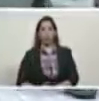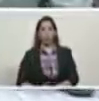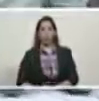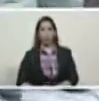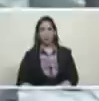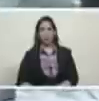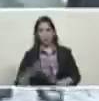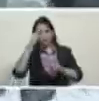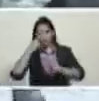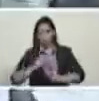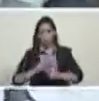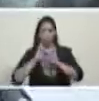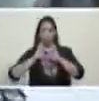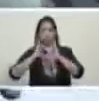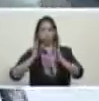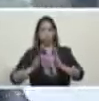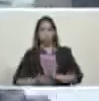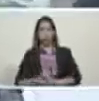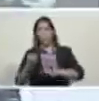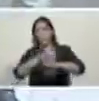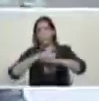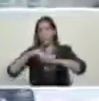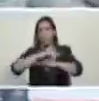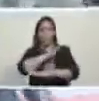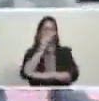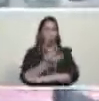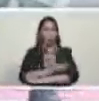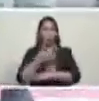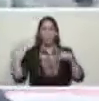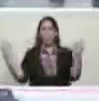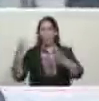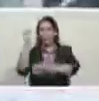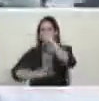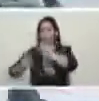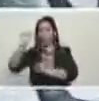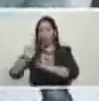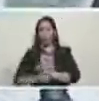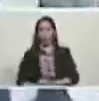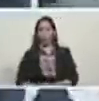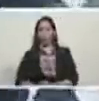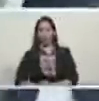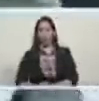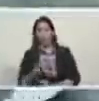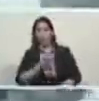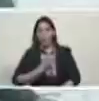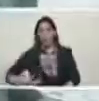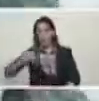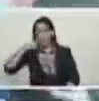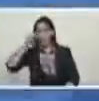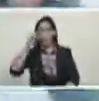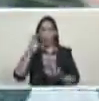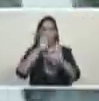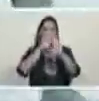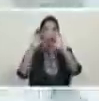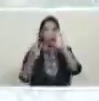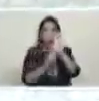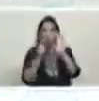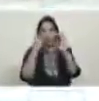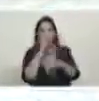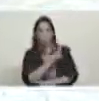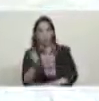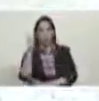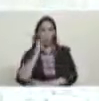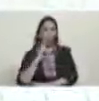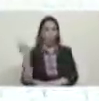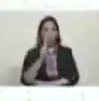honor del Ministerio del Poder Popular para la Defensa, el señor Nicolás Maduro Moros, presidente constitucional de la